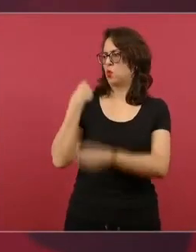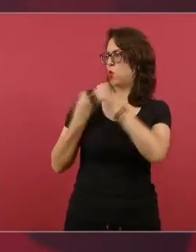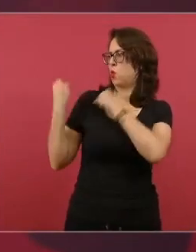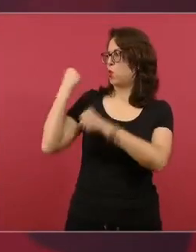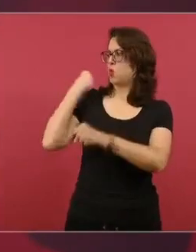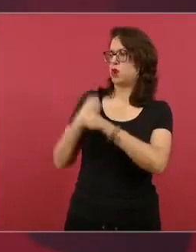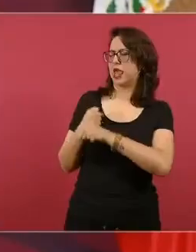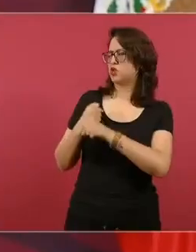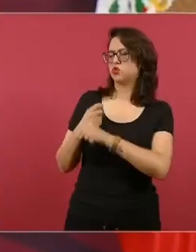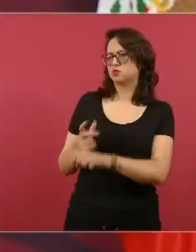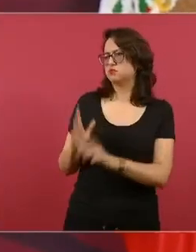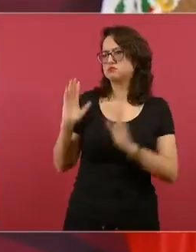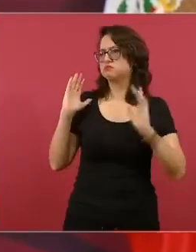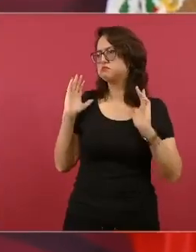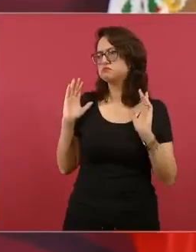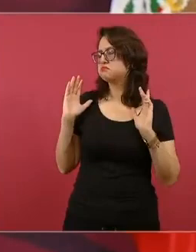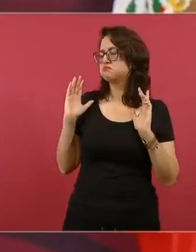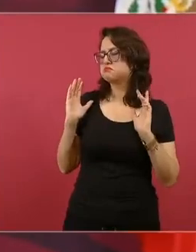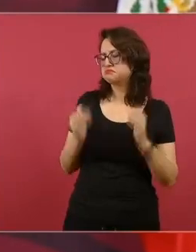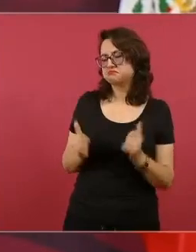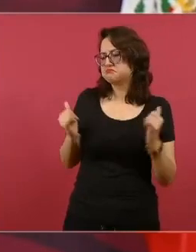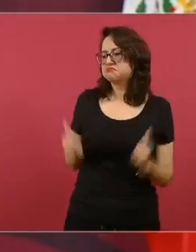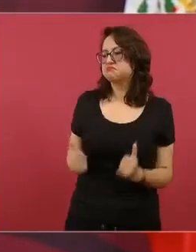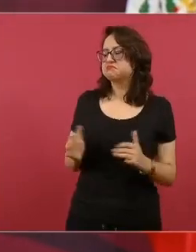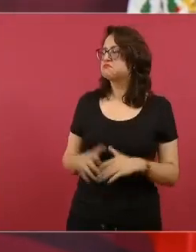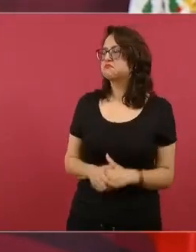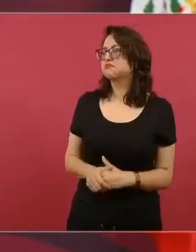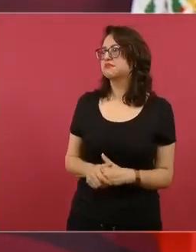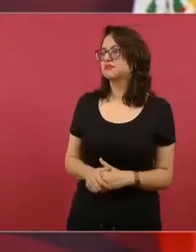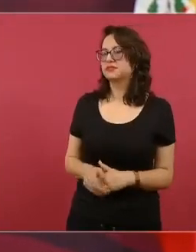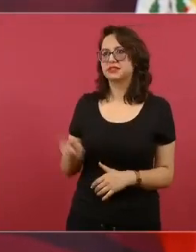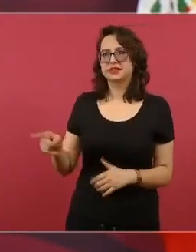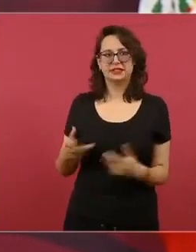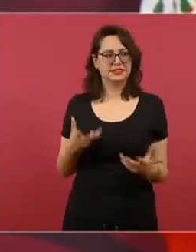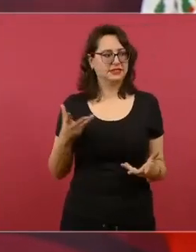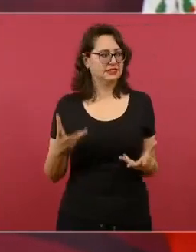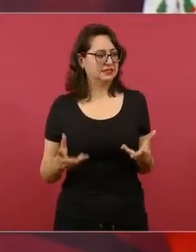Pero entraron en razón y se modificó